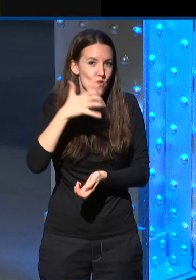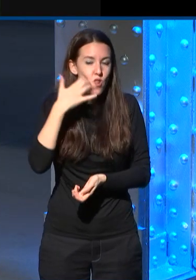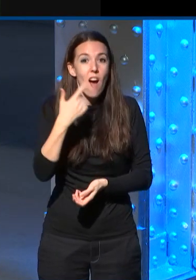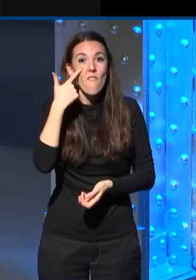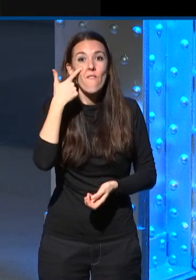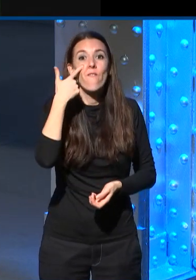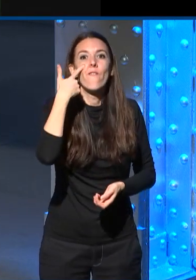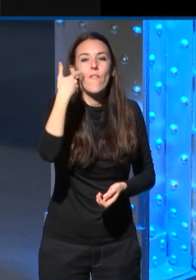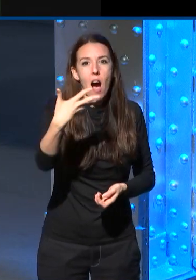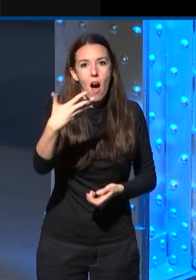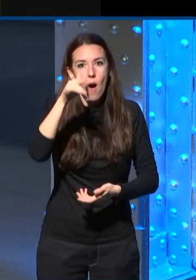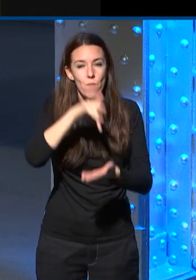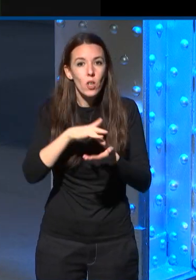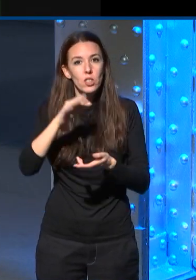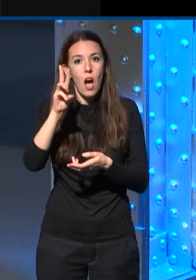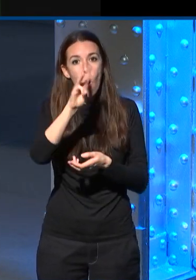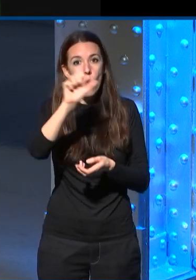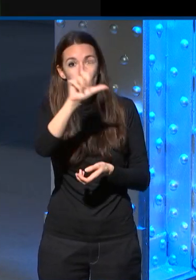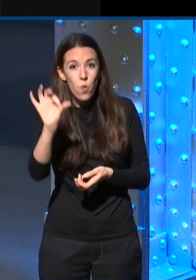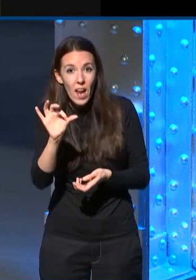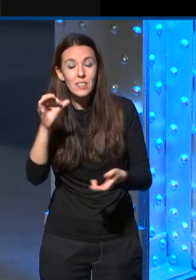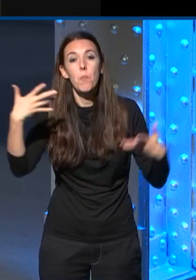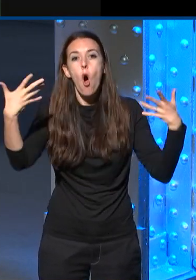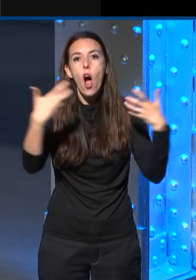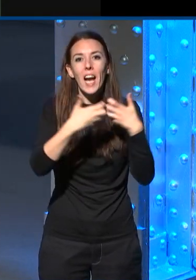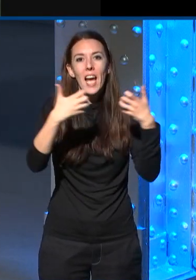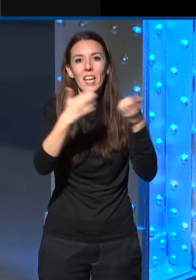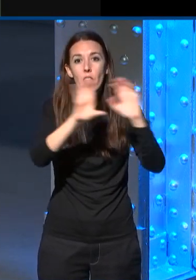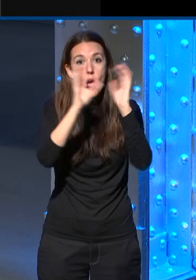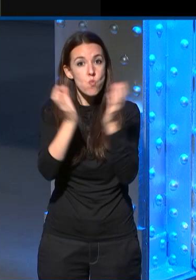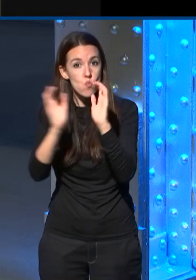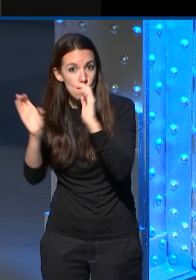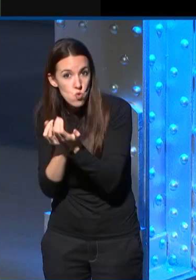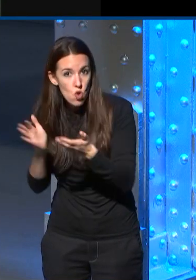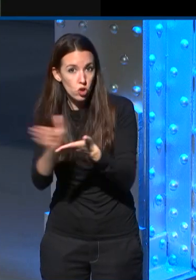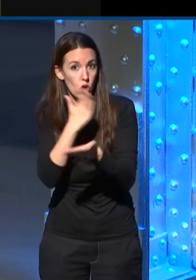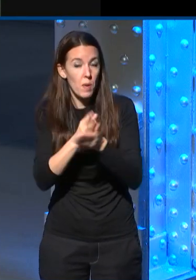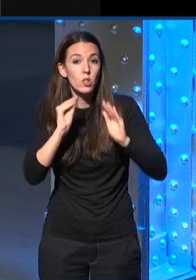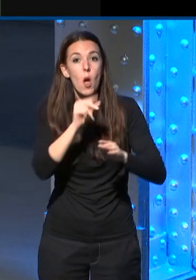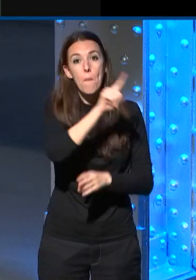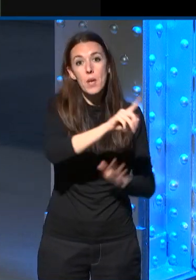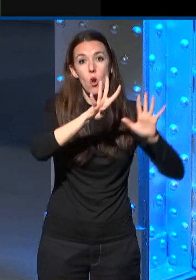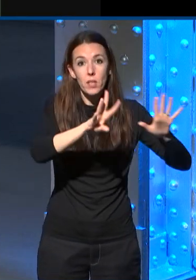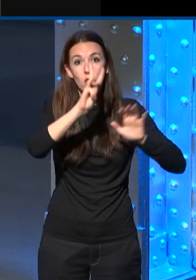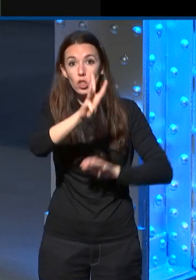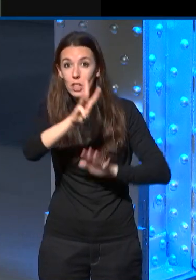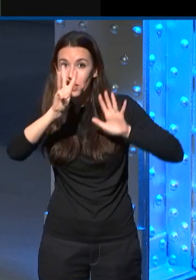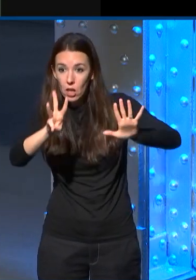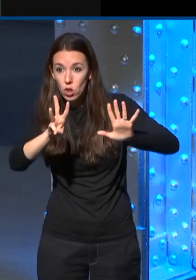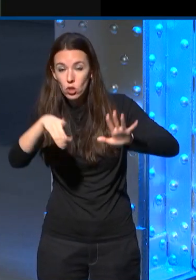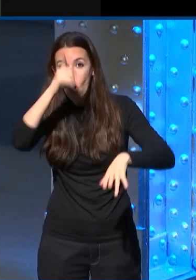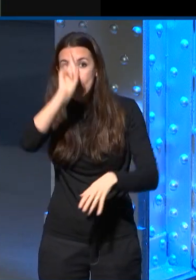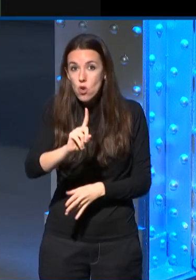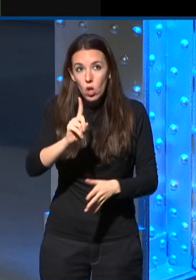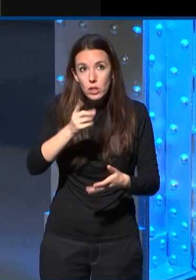famosa retransmisión que hizo Orson Welles de La Guerra de los Mundos, la novela de H.G. Wells, en 1938, y no sé si